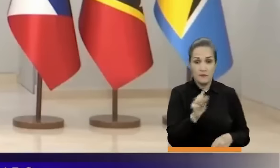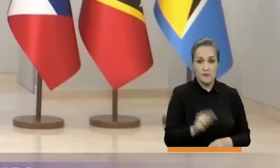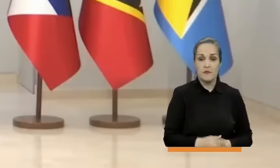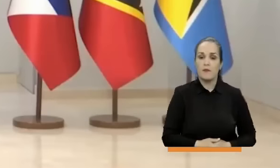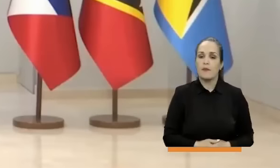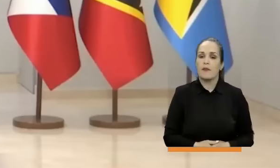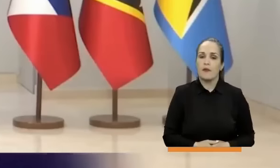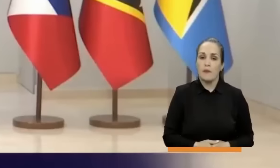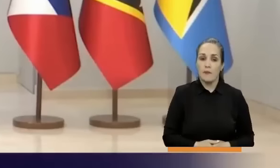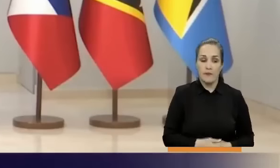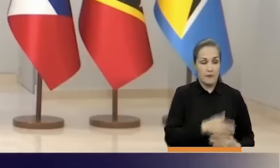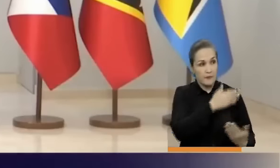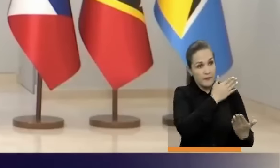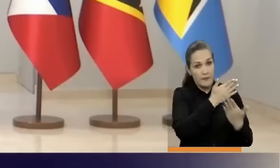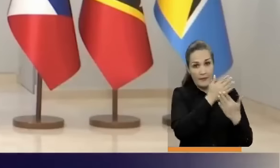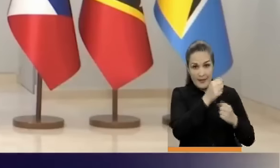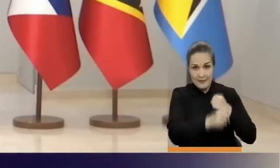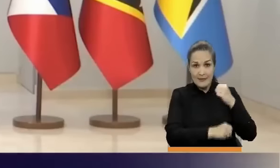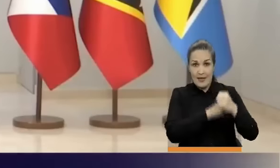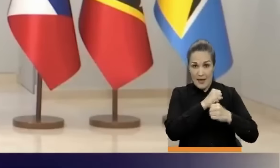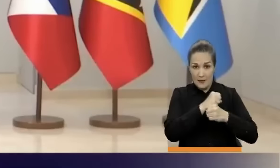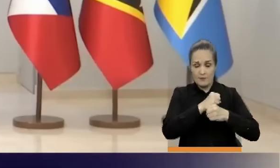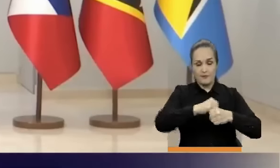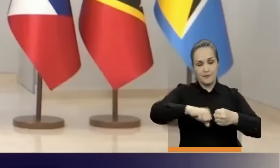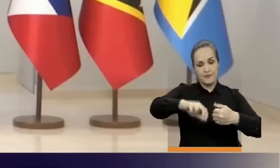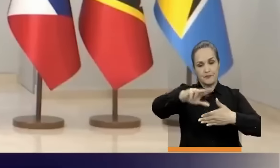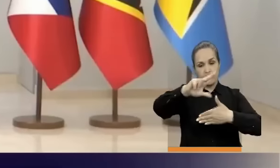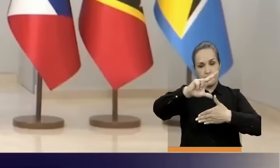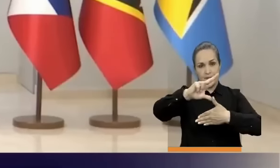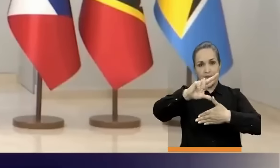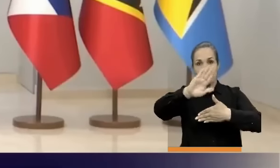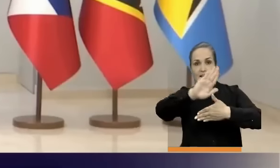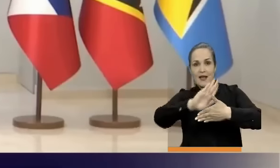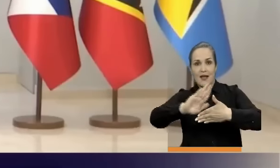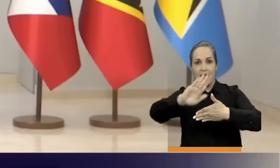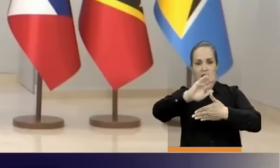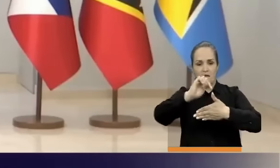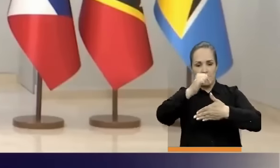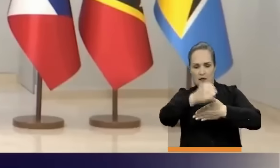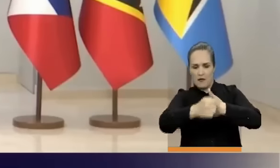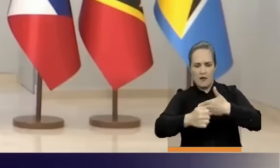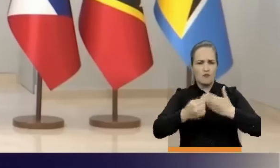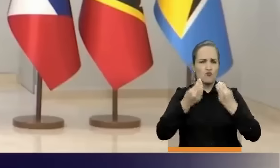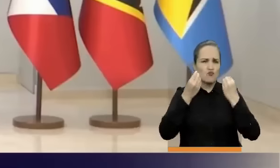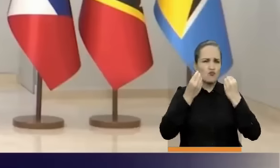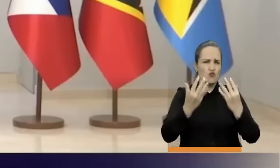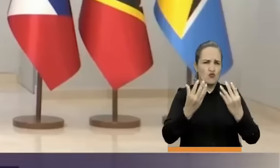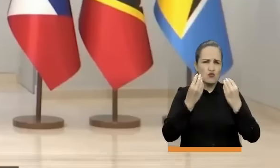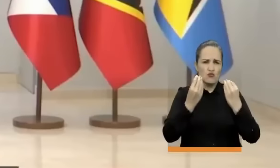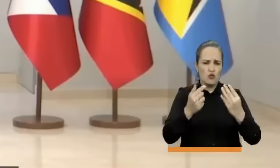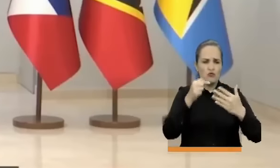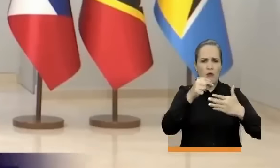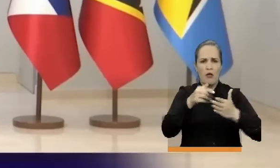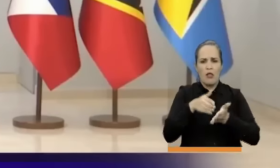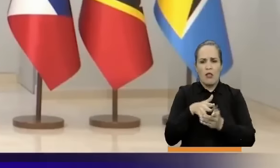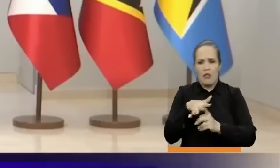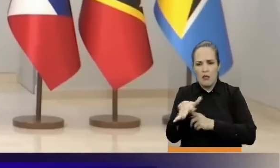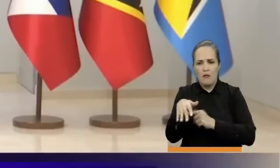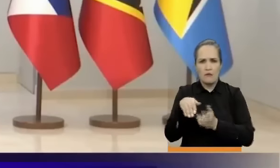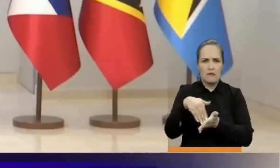largo de este año América Latina y el Caribe han sido escenario de innumerables intentos de